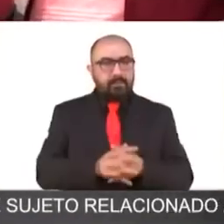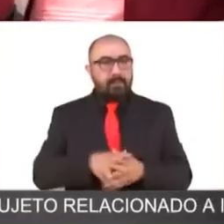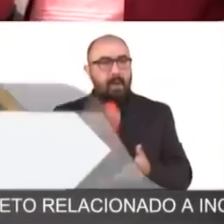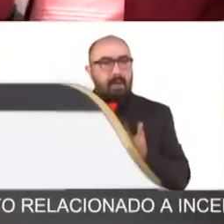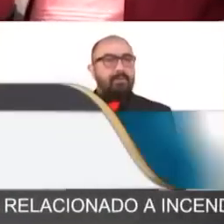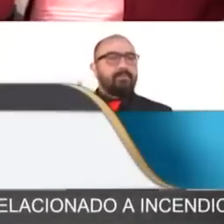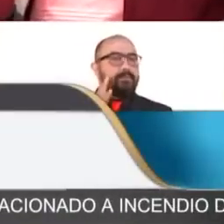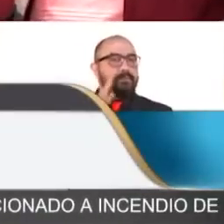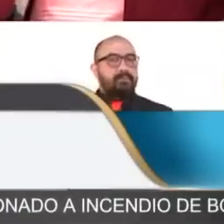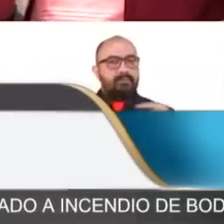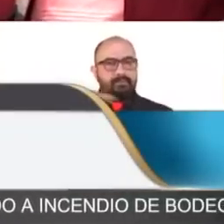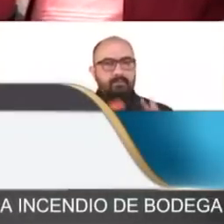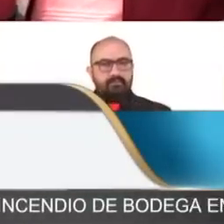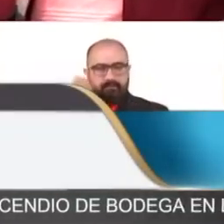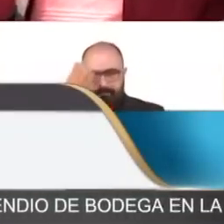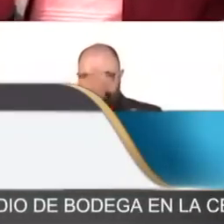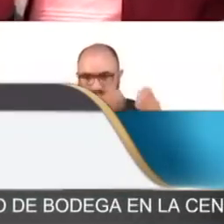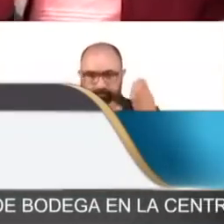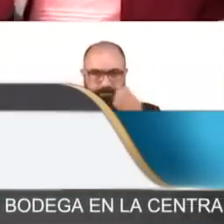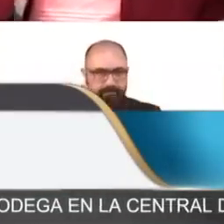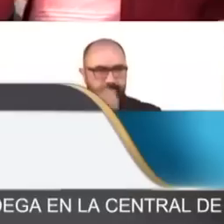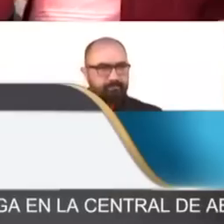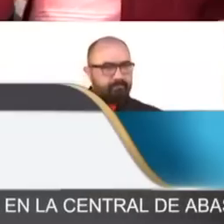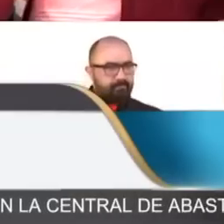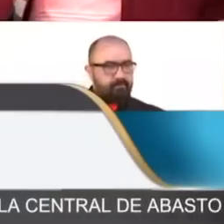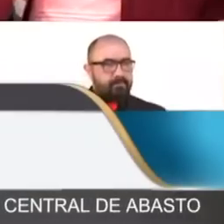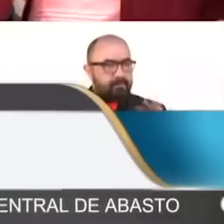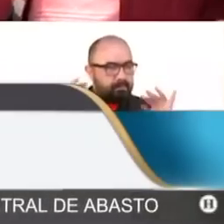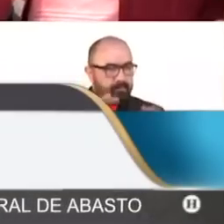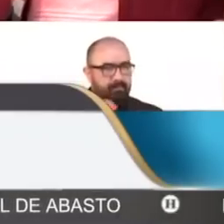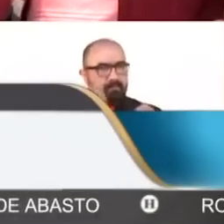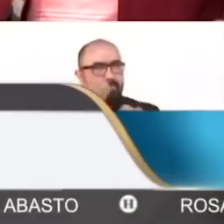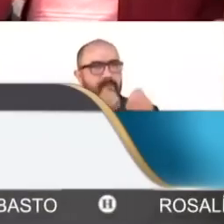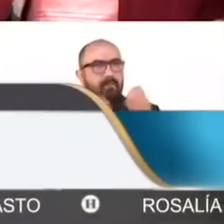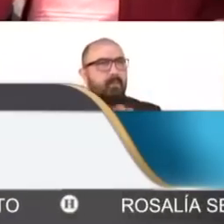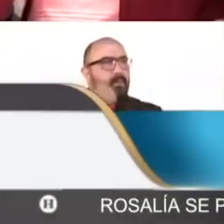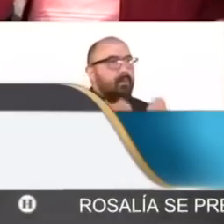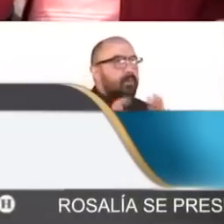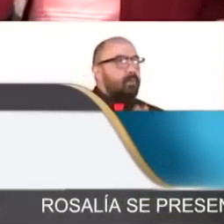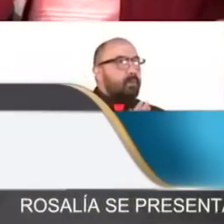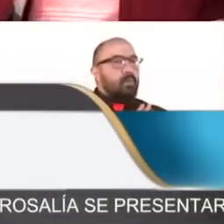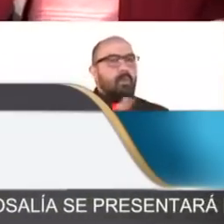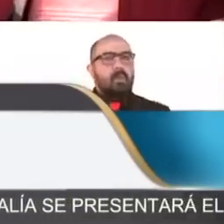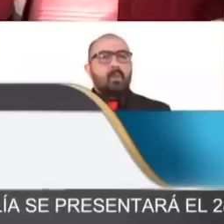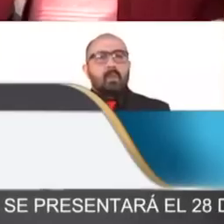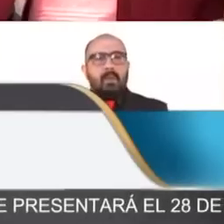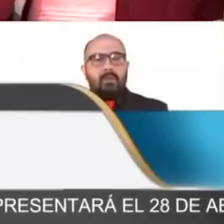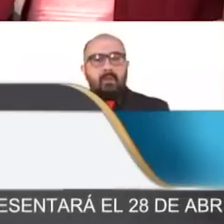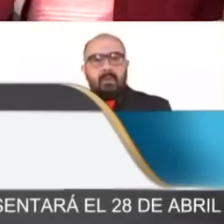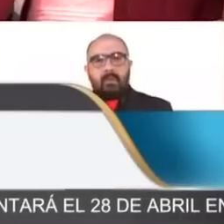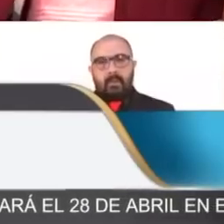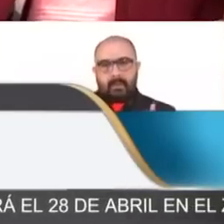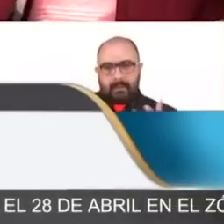Fiscalía General de Justicia con los peritos para hacer sus investigaciones y inmediato entra la aseguradora